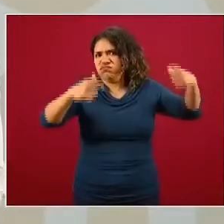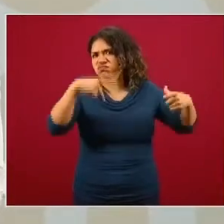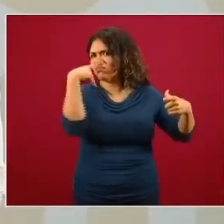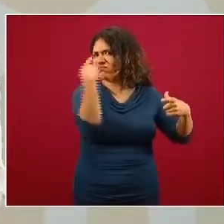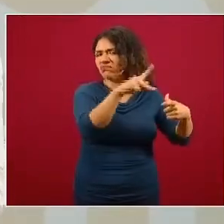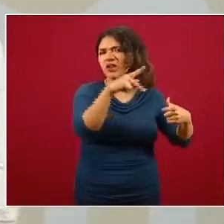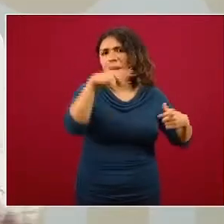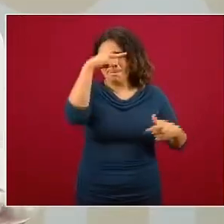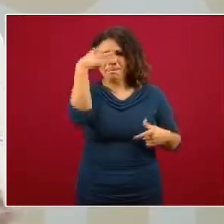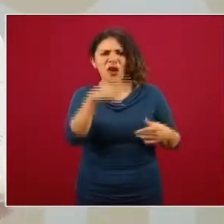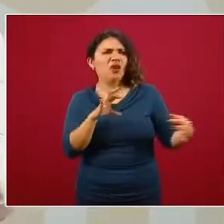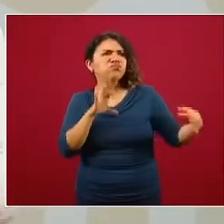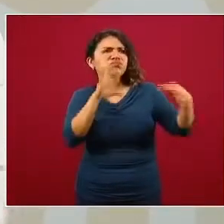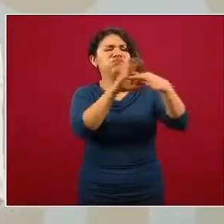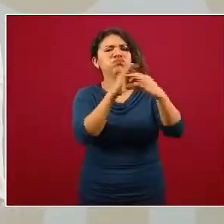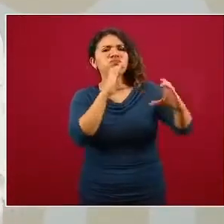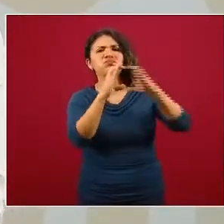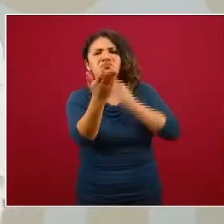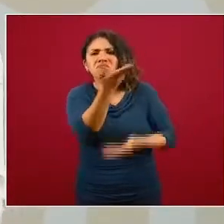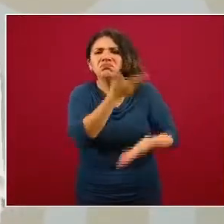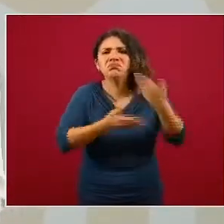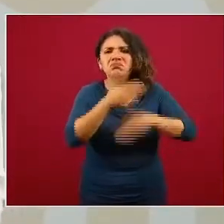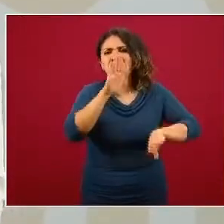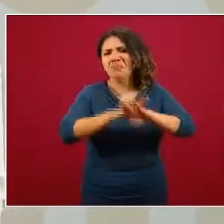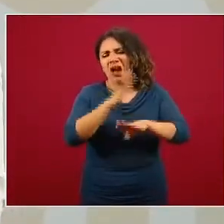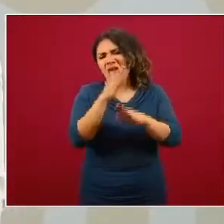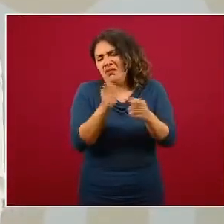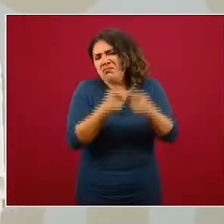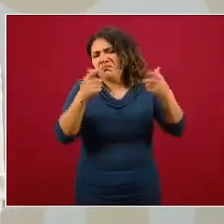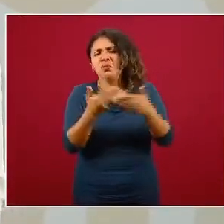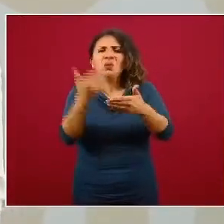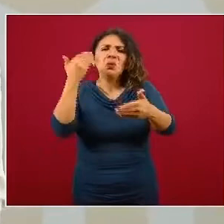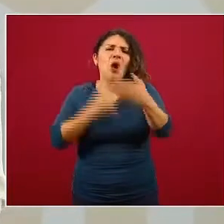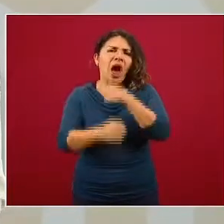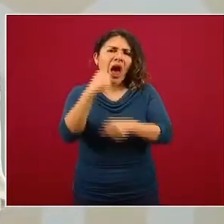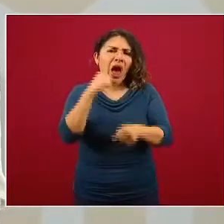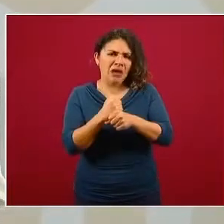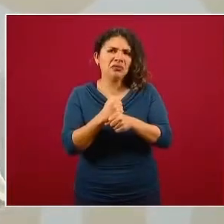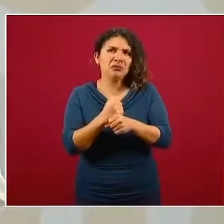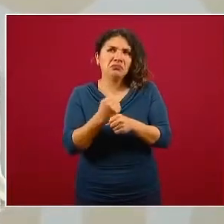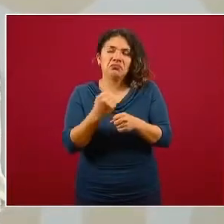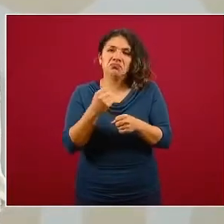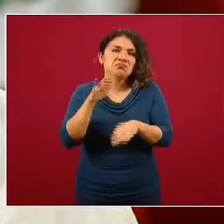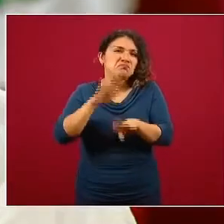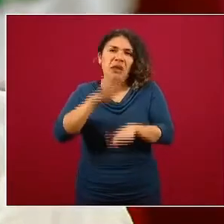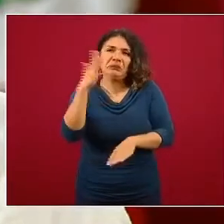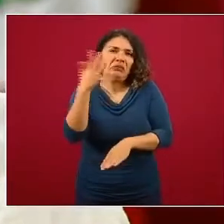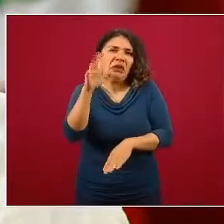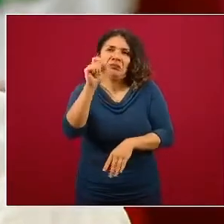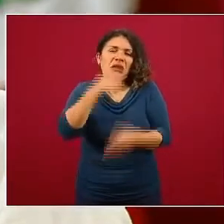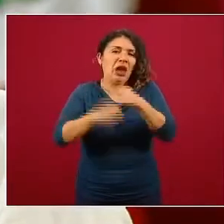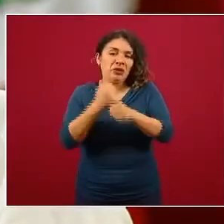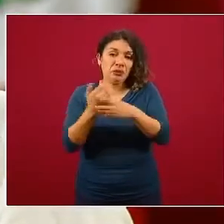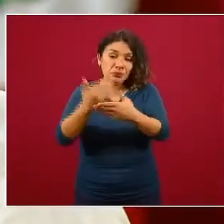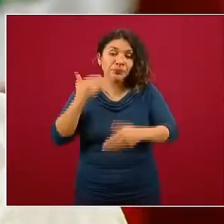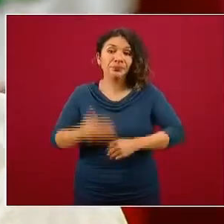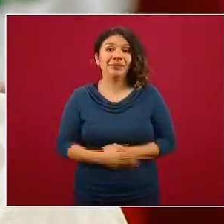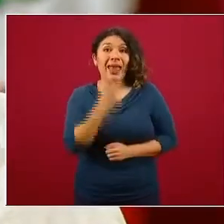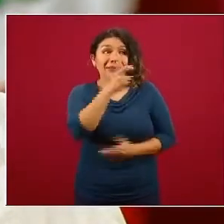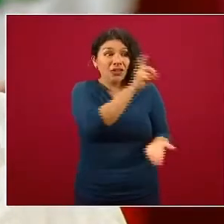que México tiene una relación de colaboración técnica desde hace muchos años, desde hace décadas. Y este